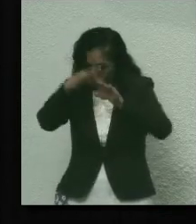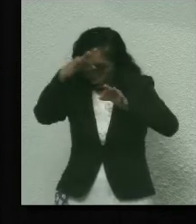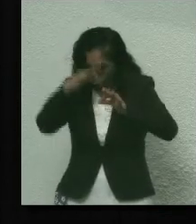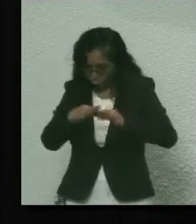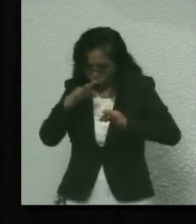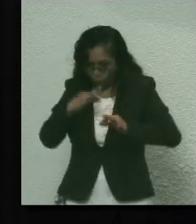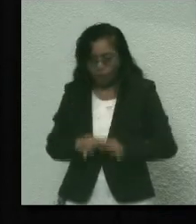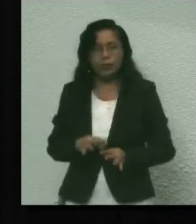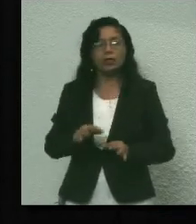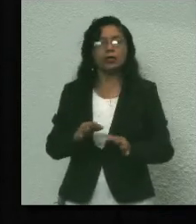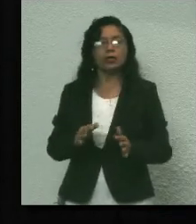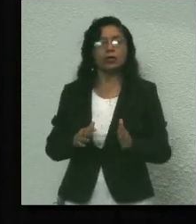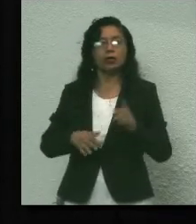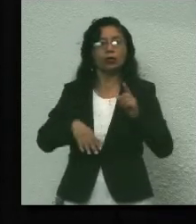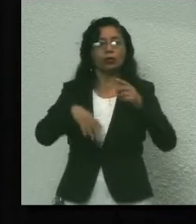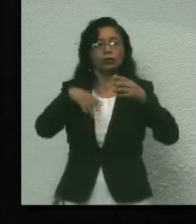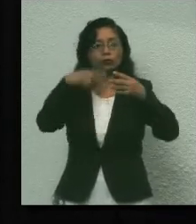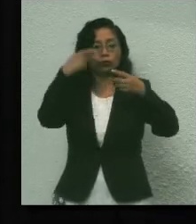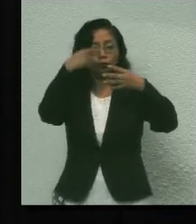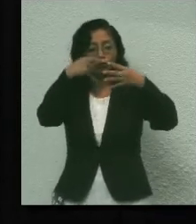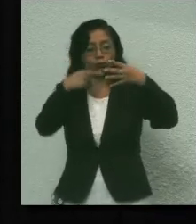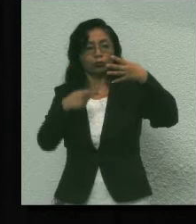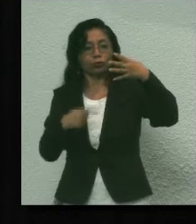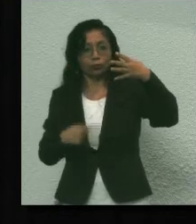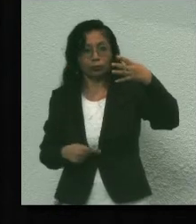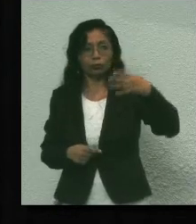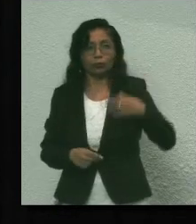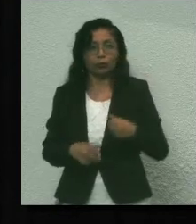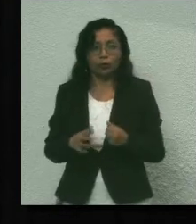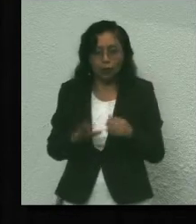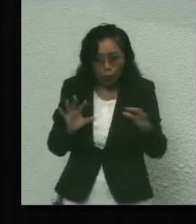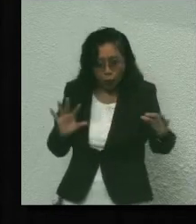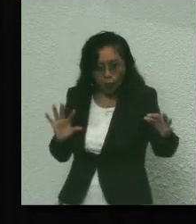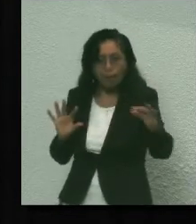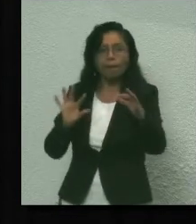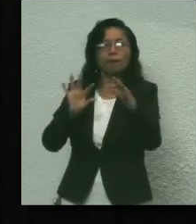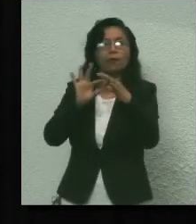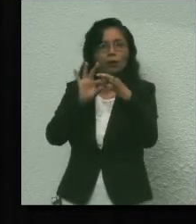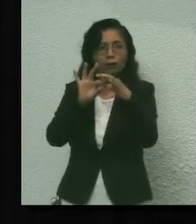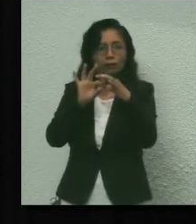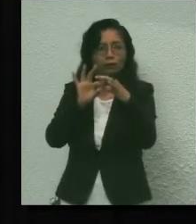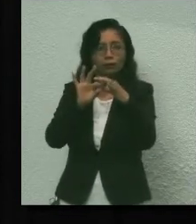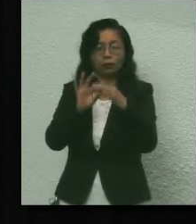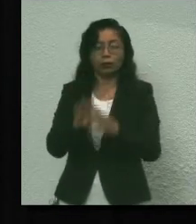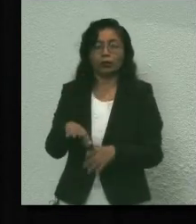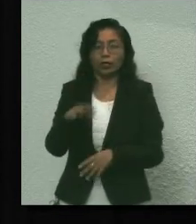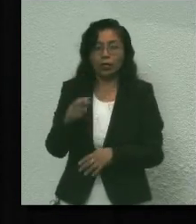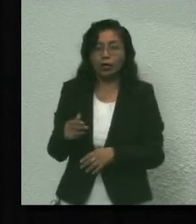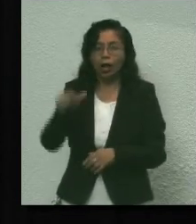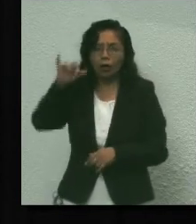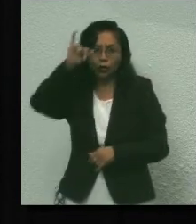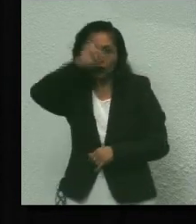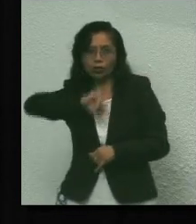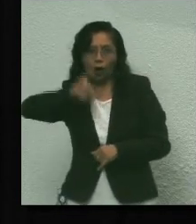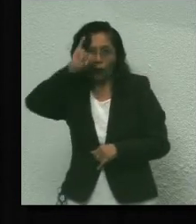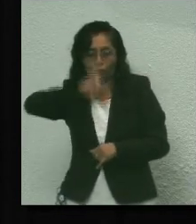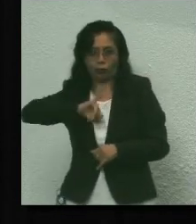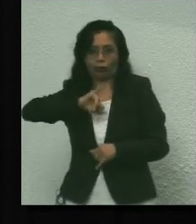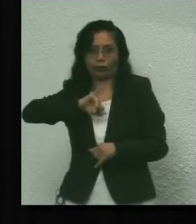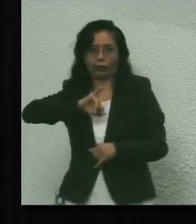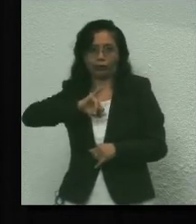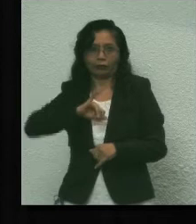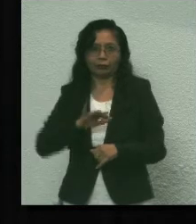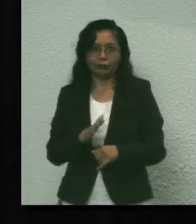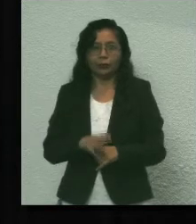y expectativas sociales con una mejor vinculación tres órdenes de gobierno seguramente